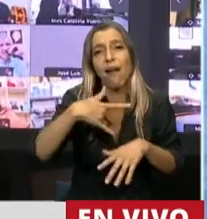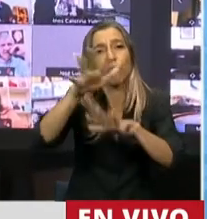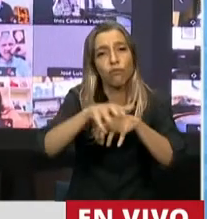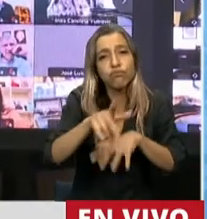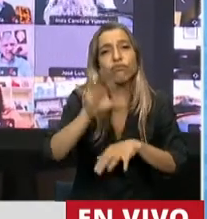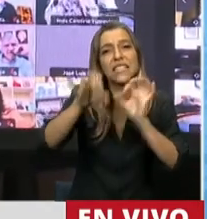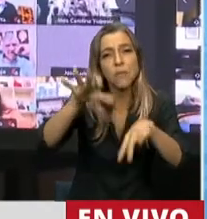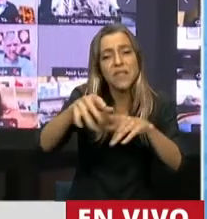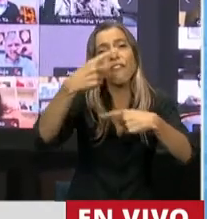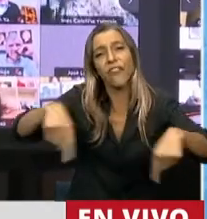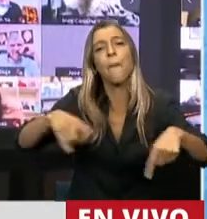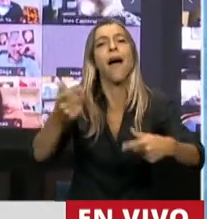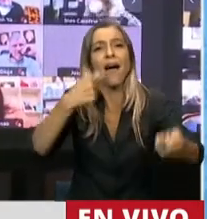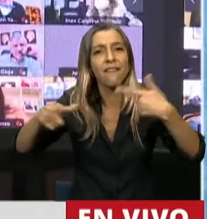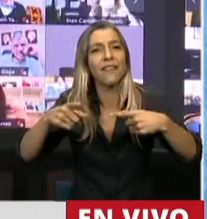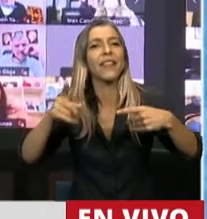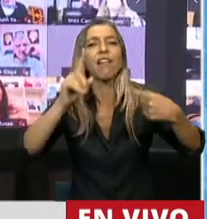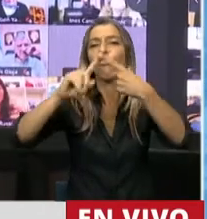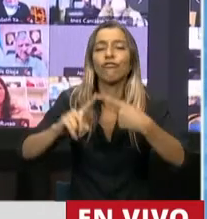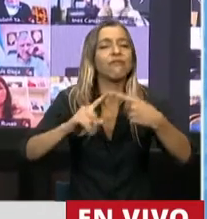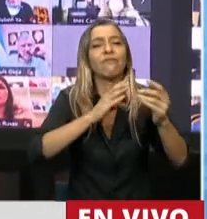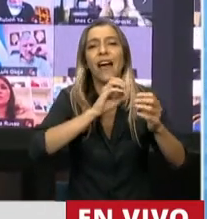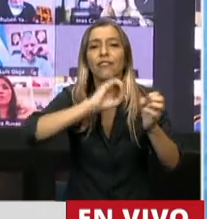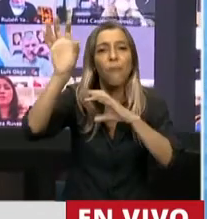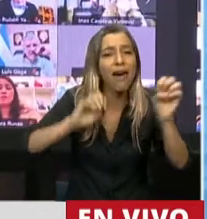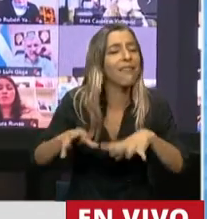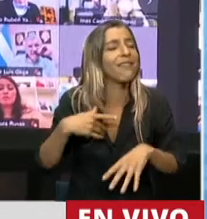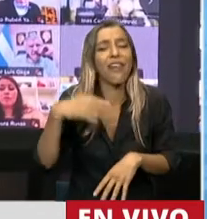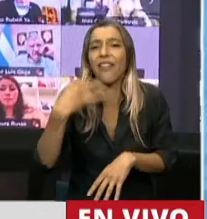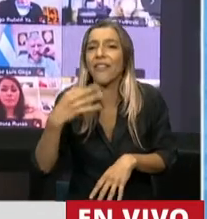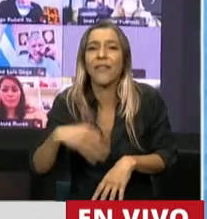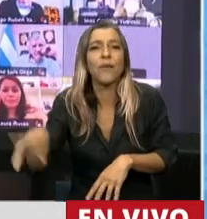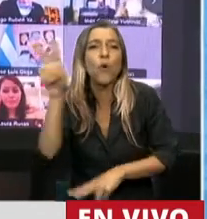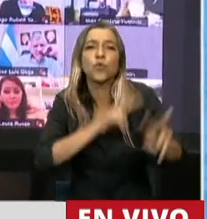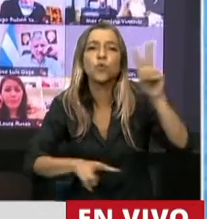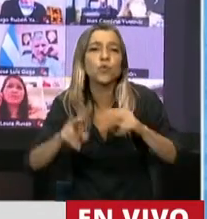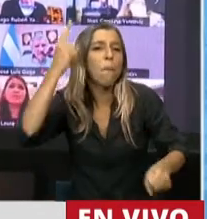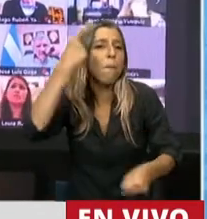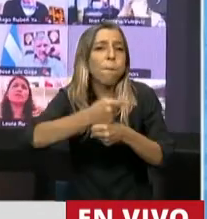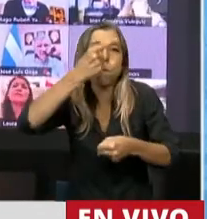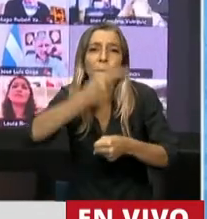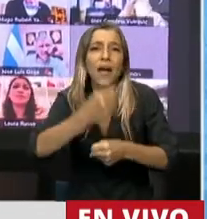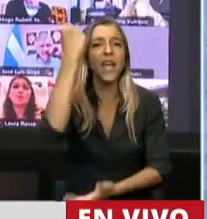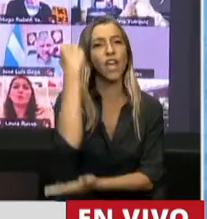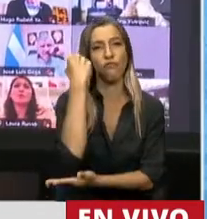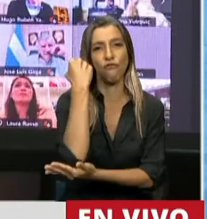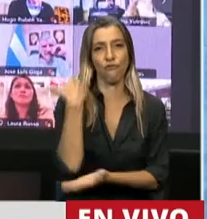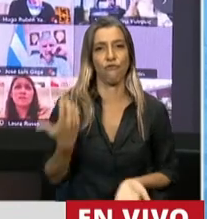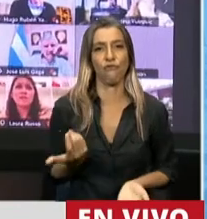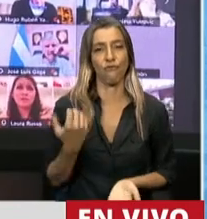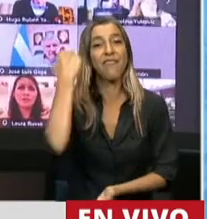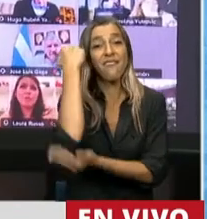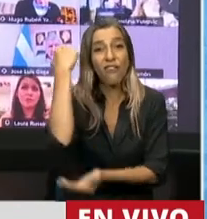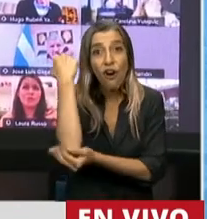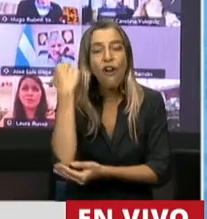La Argentina equilibrada precisa pensarse territorialmente desde la dinámica económica. ¿Cómo logramos que se